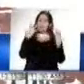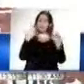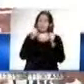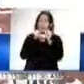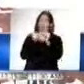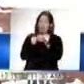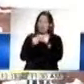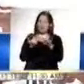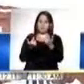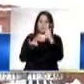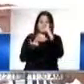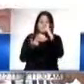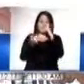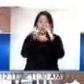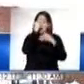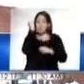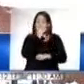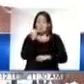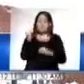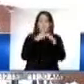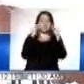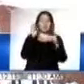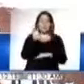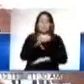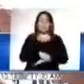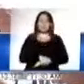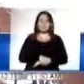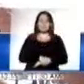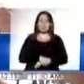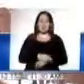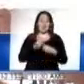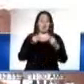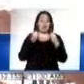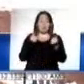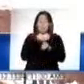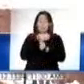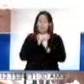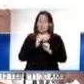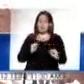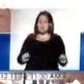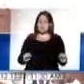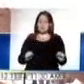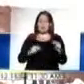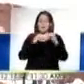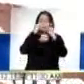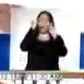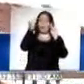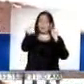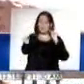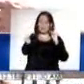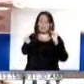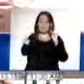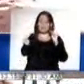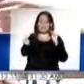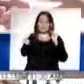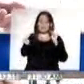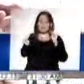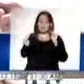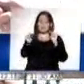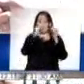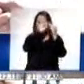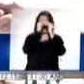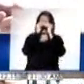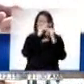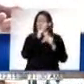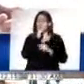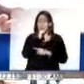quede? No solamente para el Zulia, para todo el país. ¿Por cómo es posible que este puente que ha estado tan